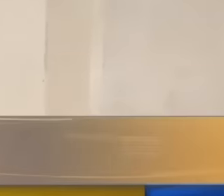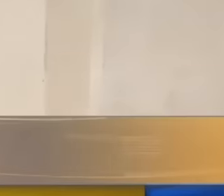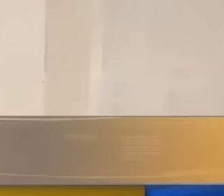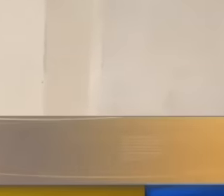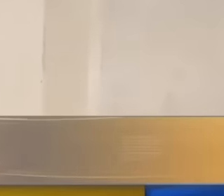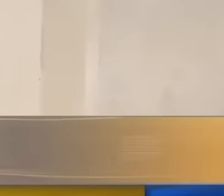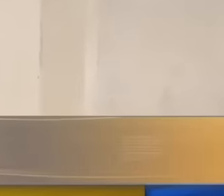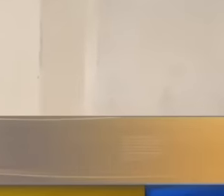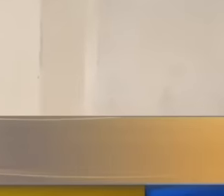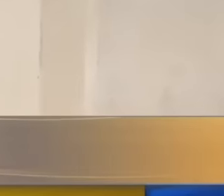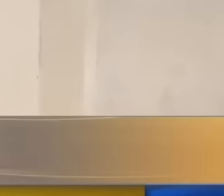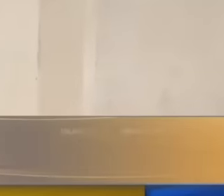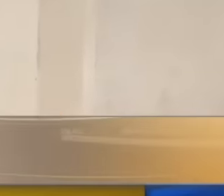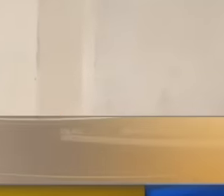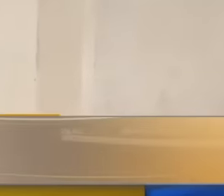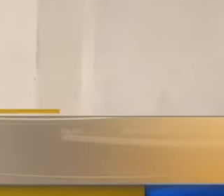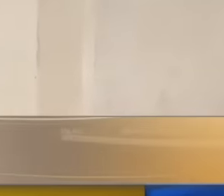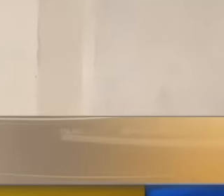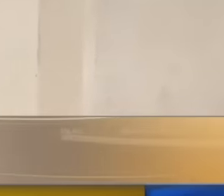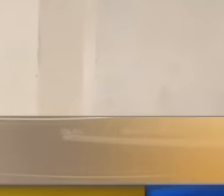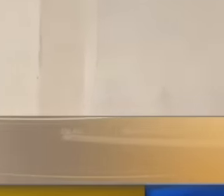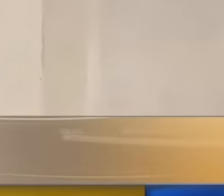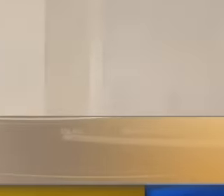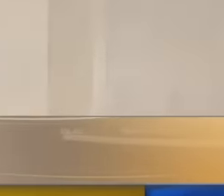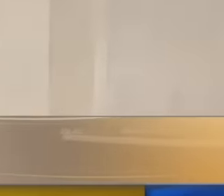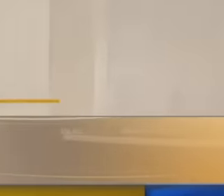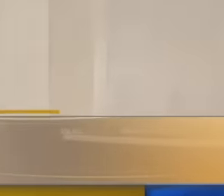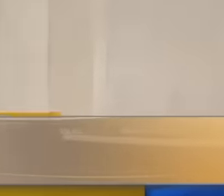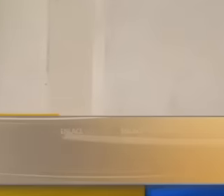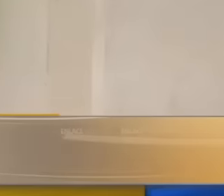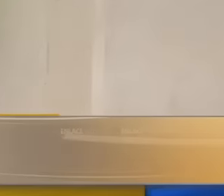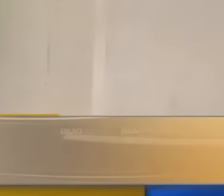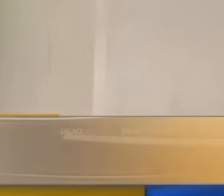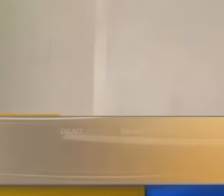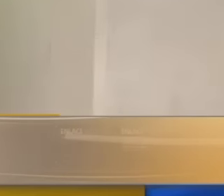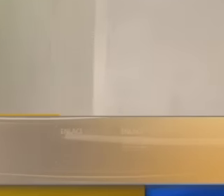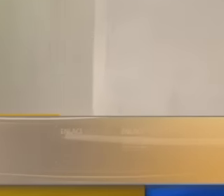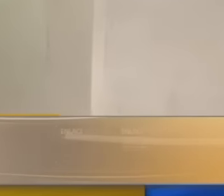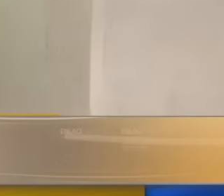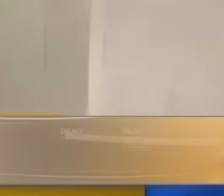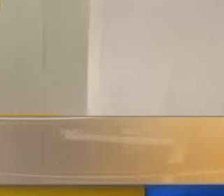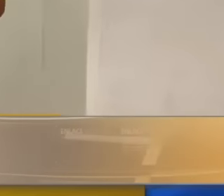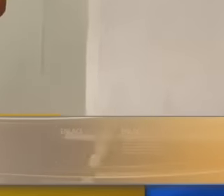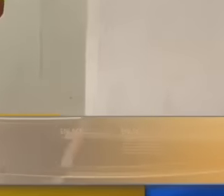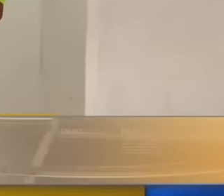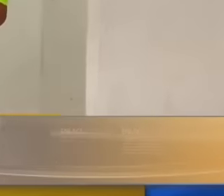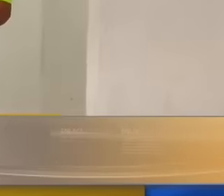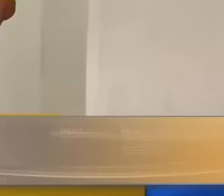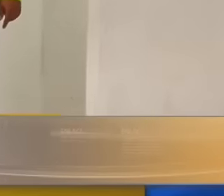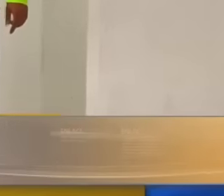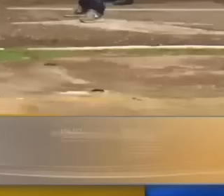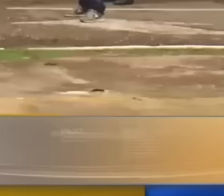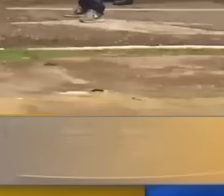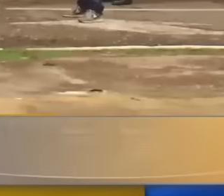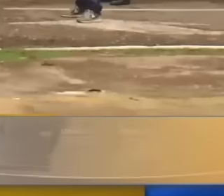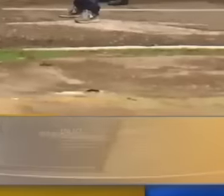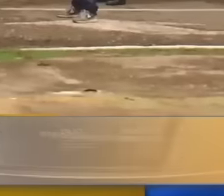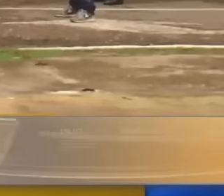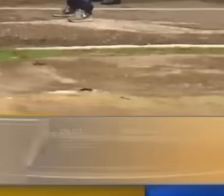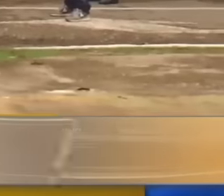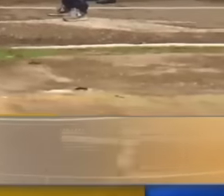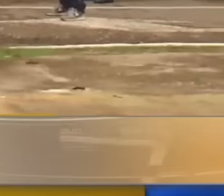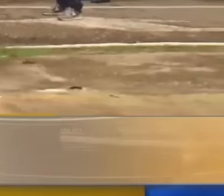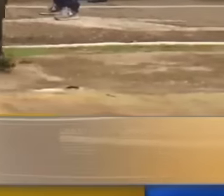Policía Nacional y el CTI de la Fiscalía capturaron a 10 miembros de la banda delincuencial Los Botalones. Con este resultado, las autoridades aseguraron que se debilita este